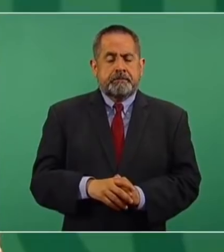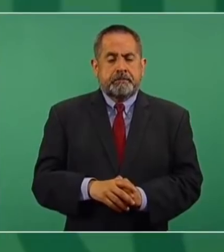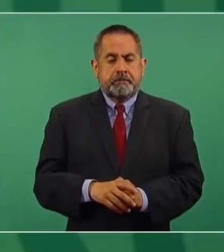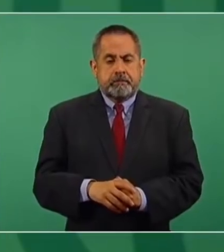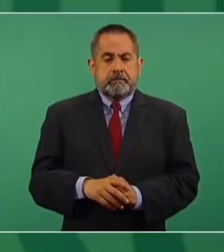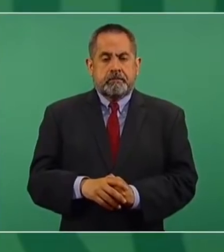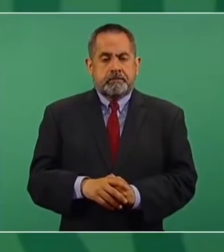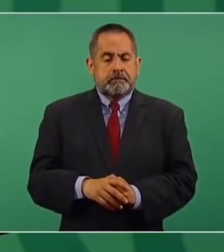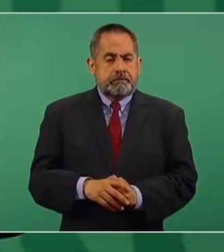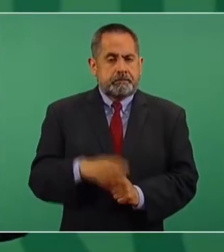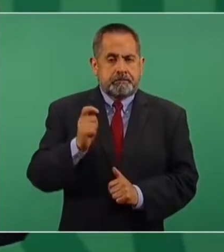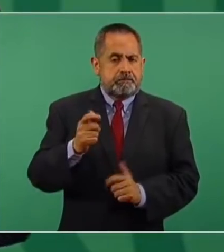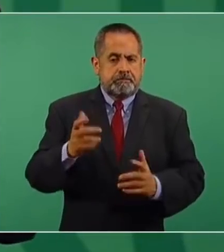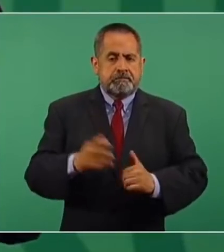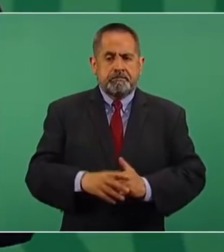Nosotros